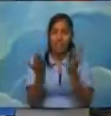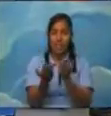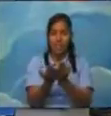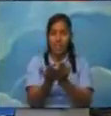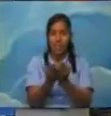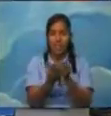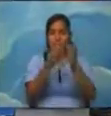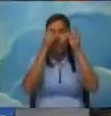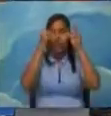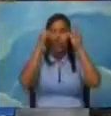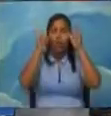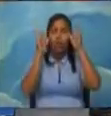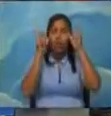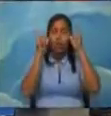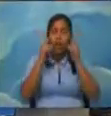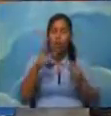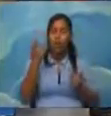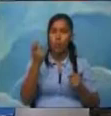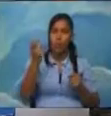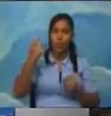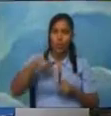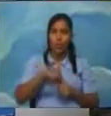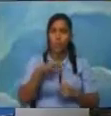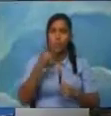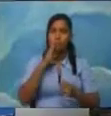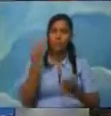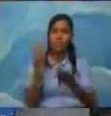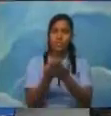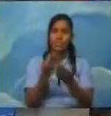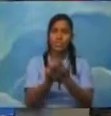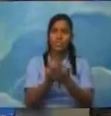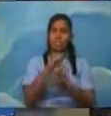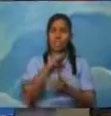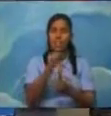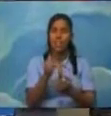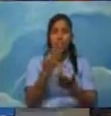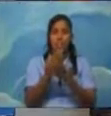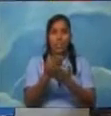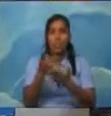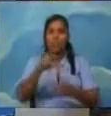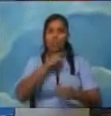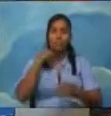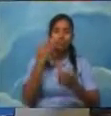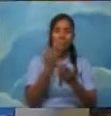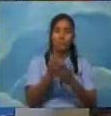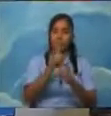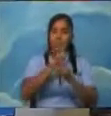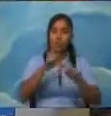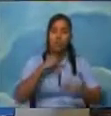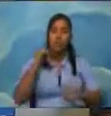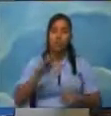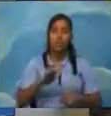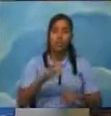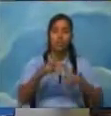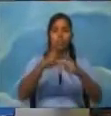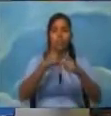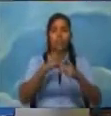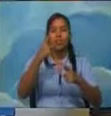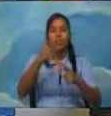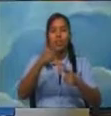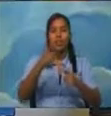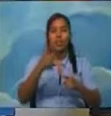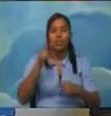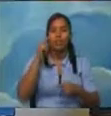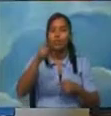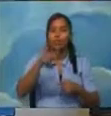Oiga, cuando uno pone un testigo, puede ser, y el testigo no se murió, ya el testigo se murió. Ah, caramba, usted